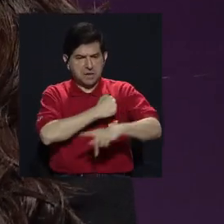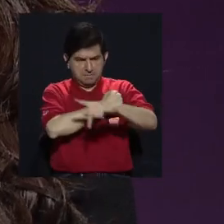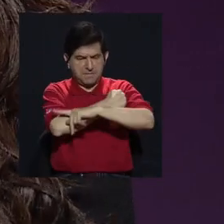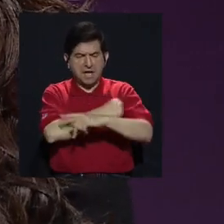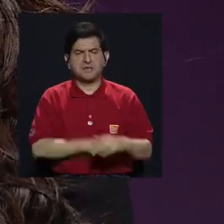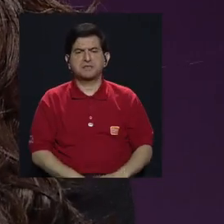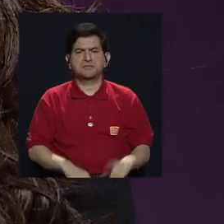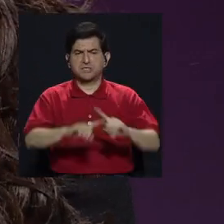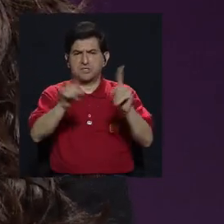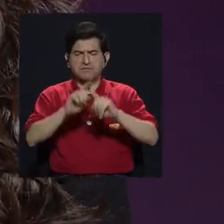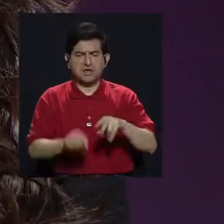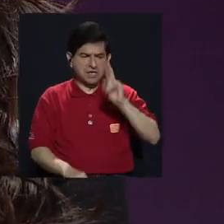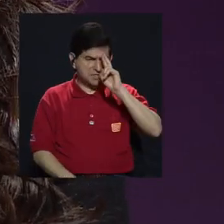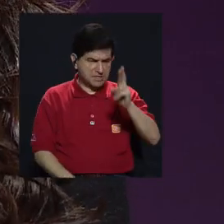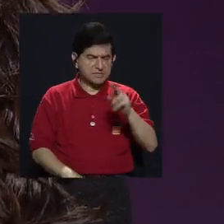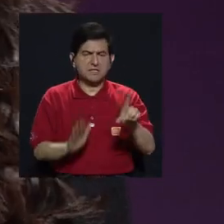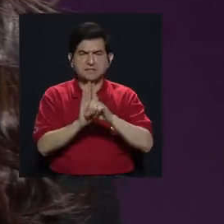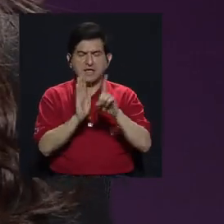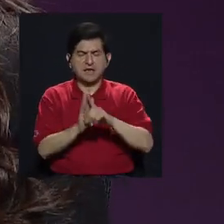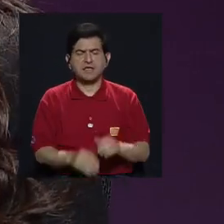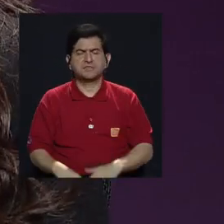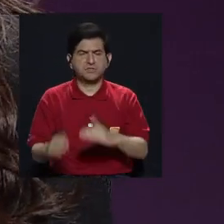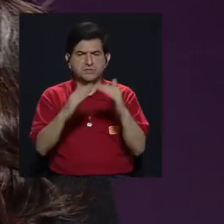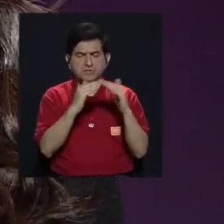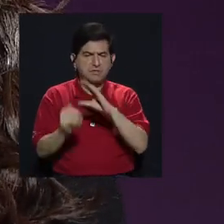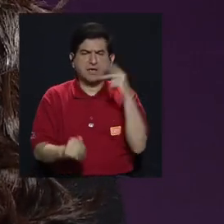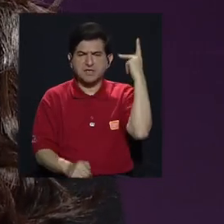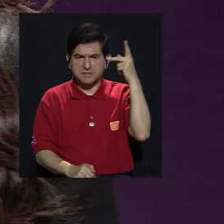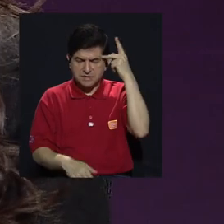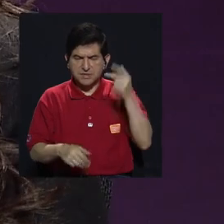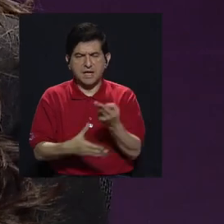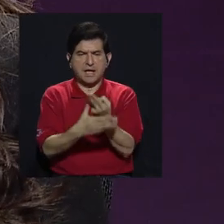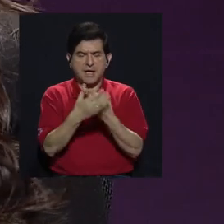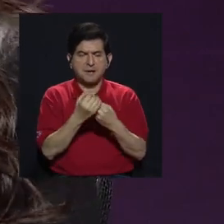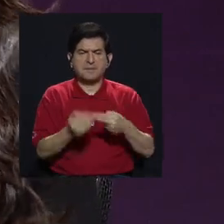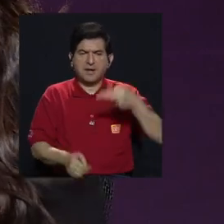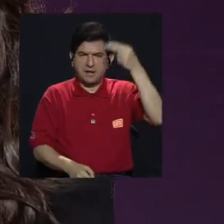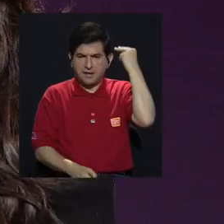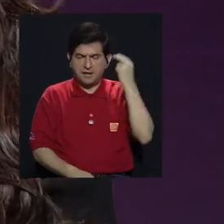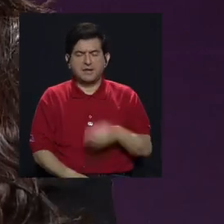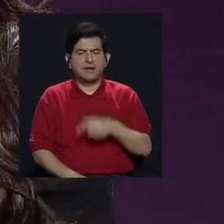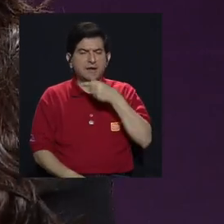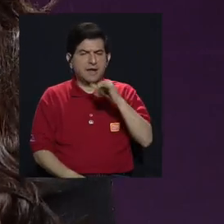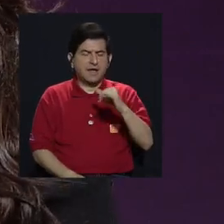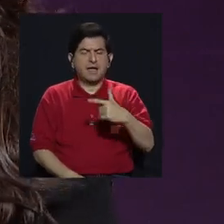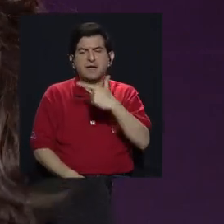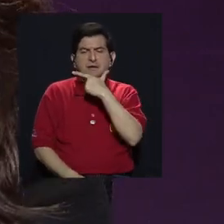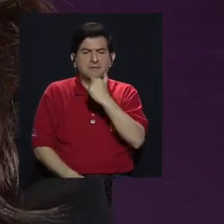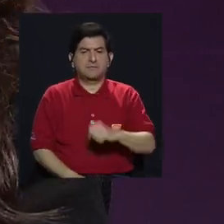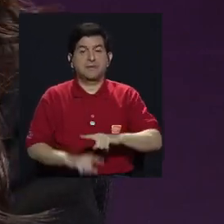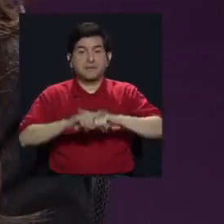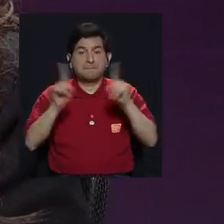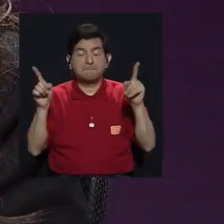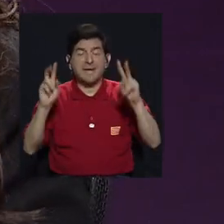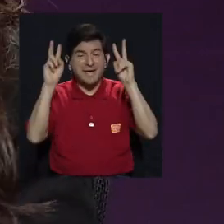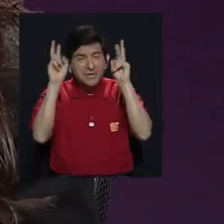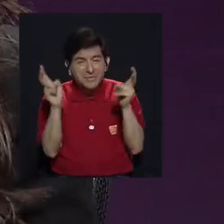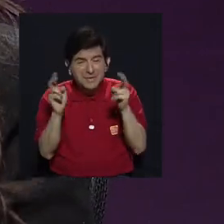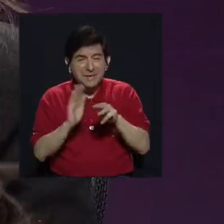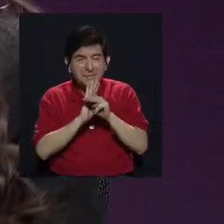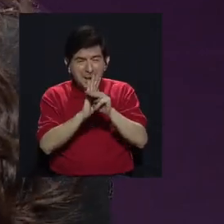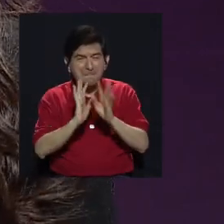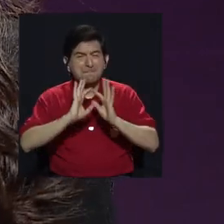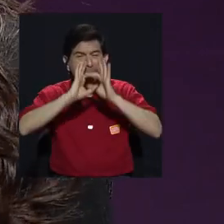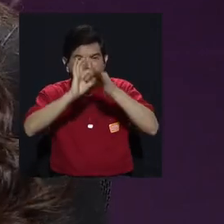países, estados, en donde se reconocen derechos civiles y políticos a las parejas homosexuales, llámense gays o lesbianas, pero los temas de